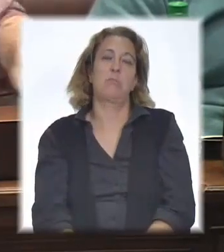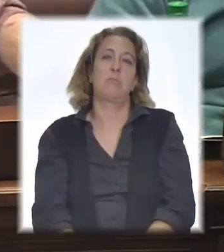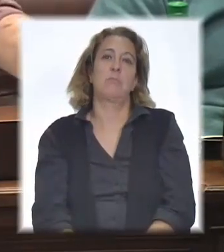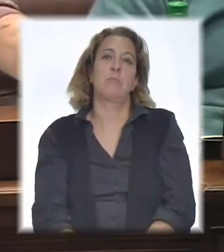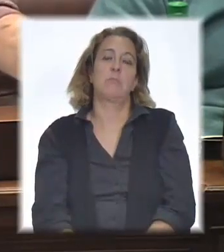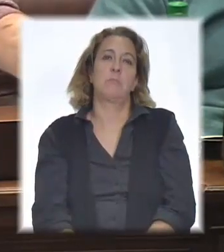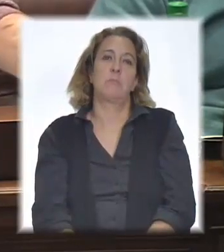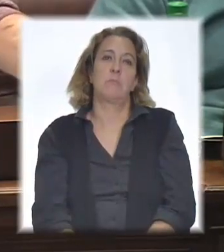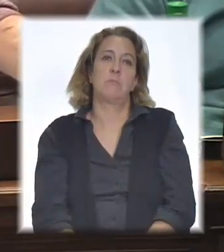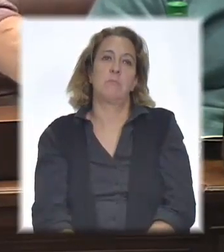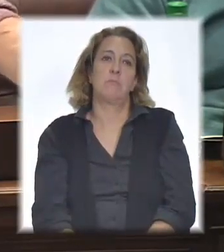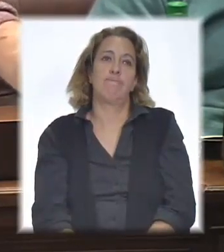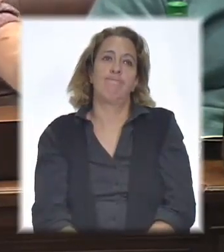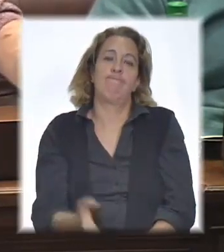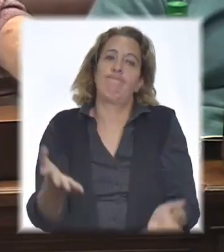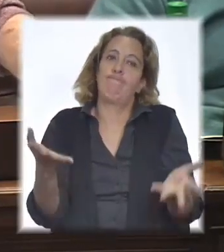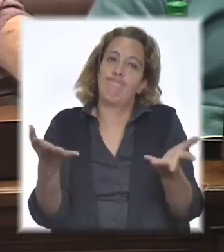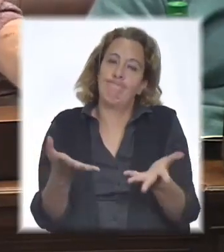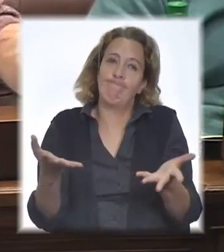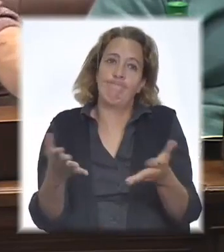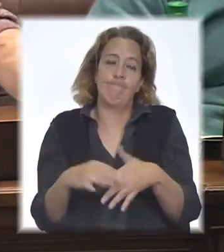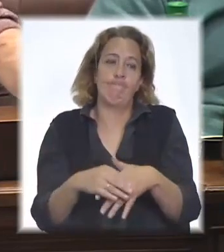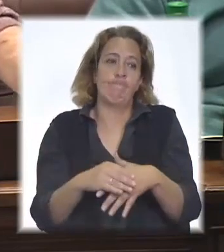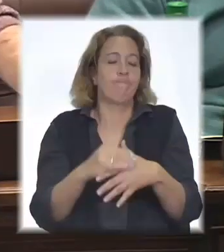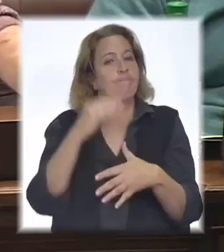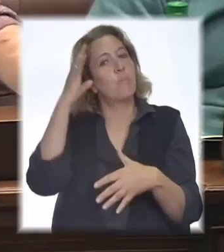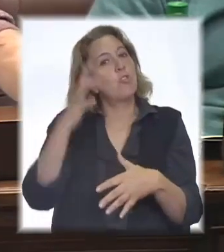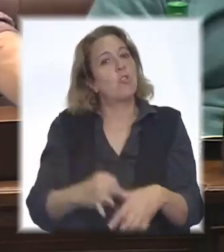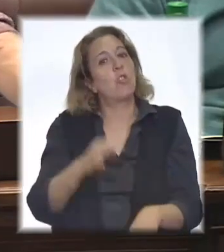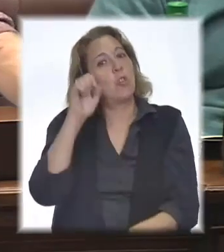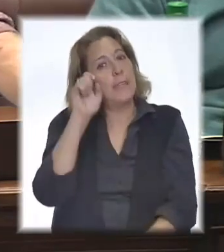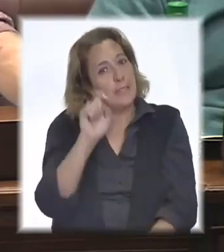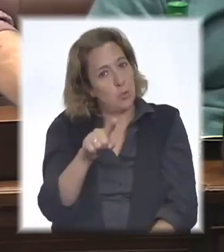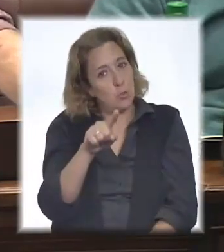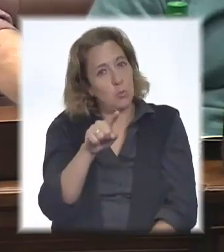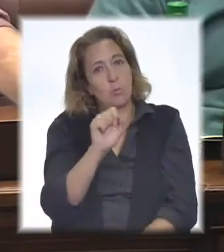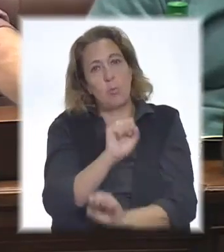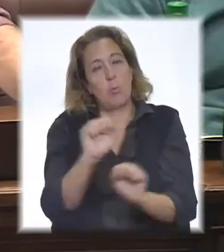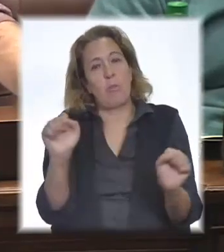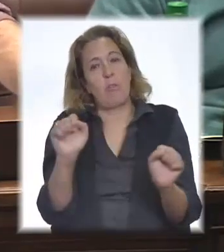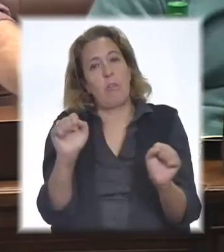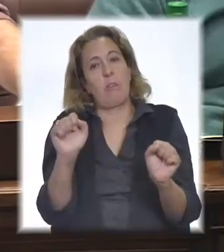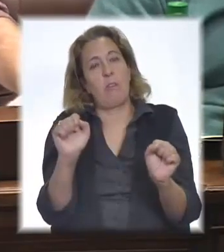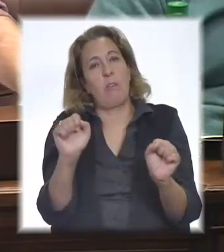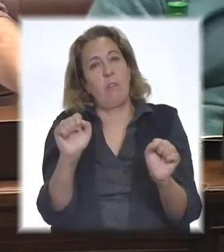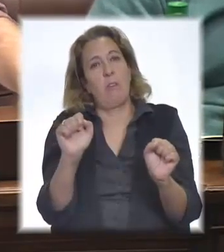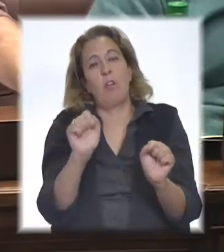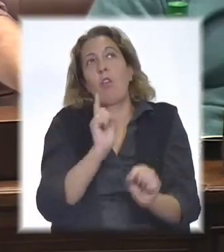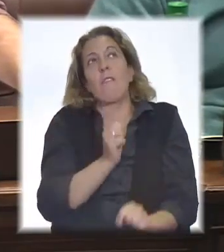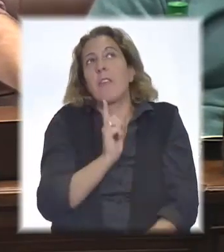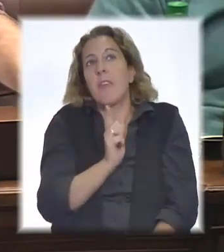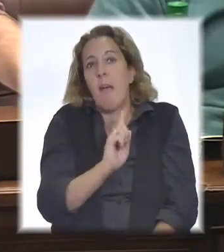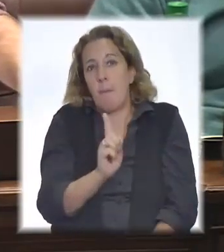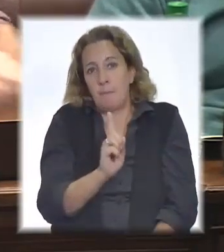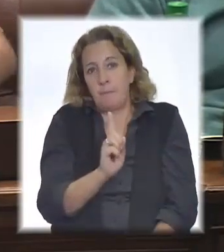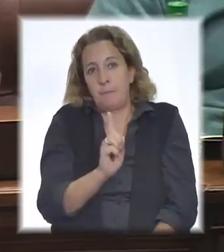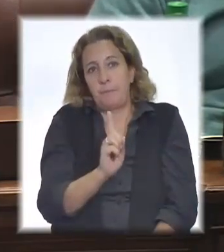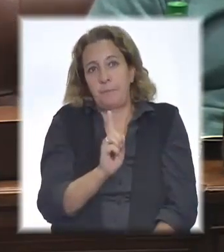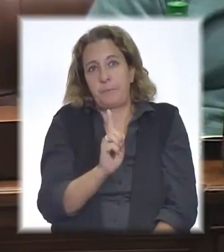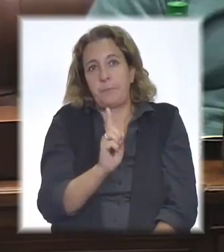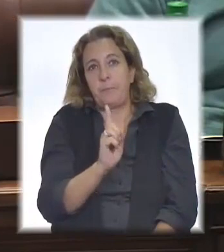ahora yo creo que eso no nos puede no nos debería